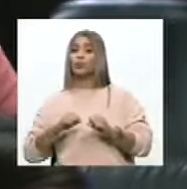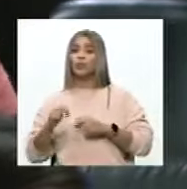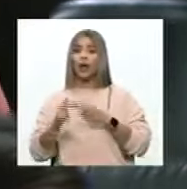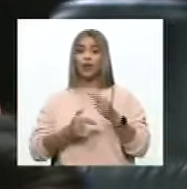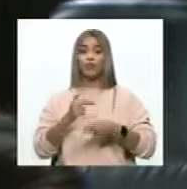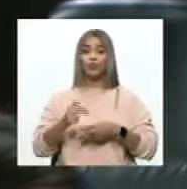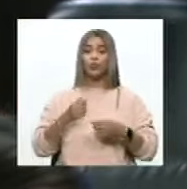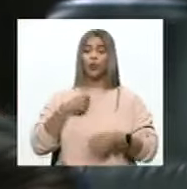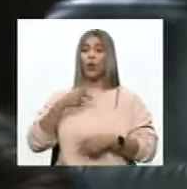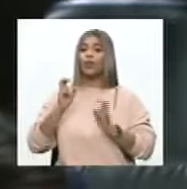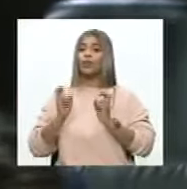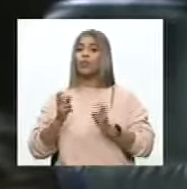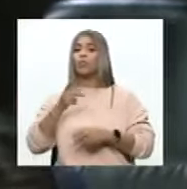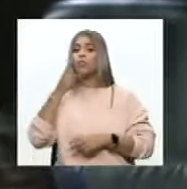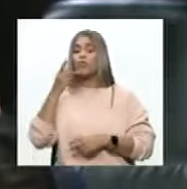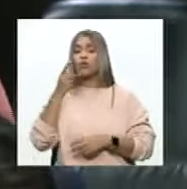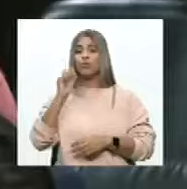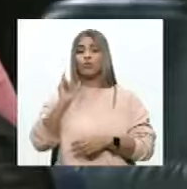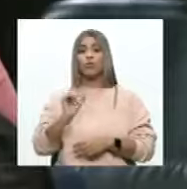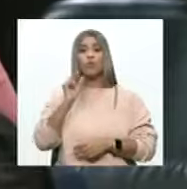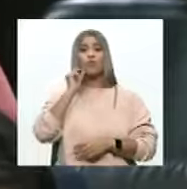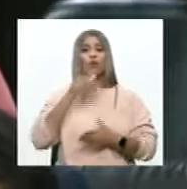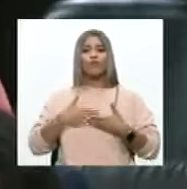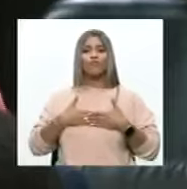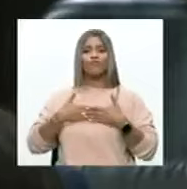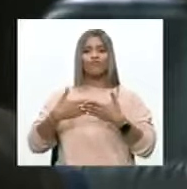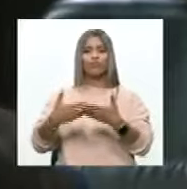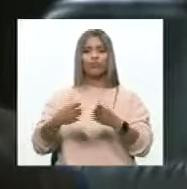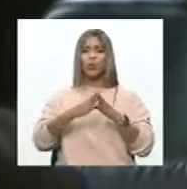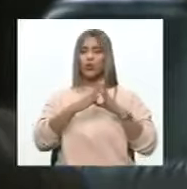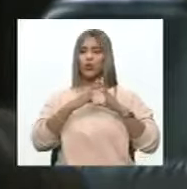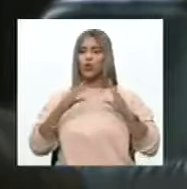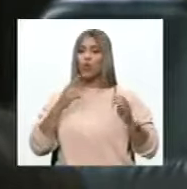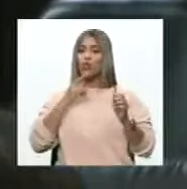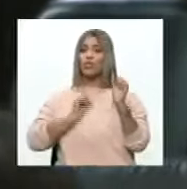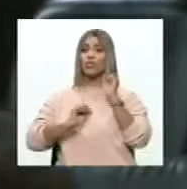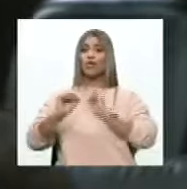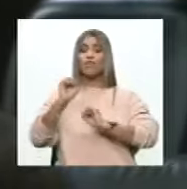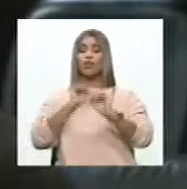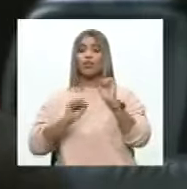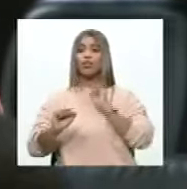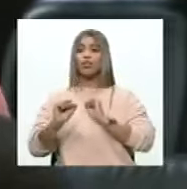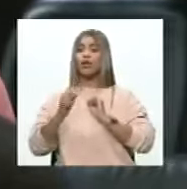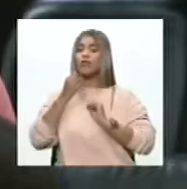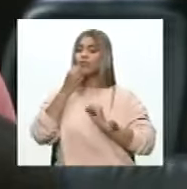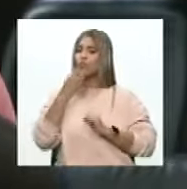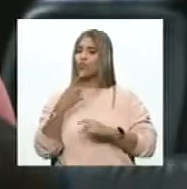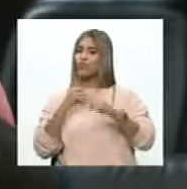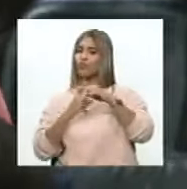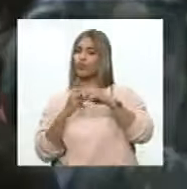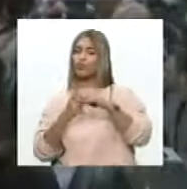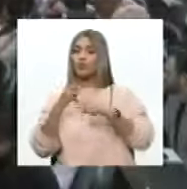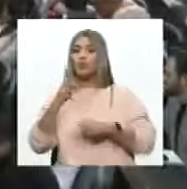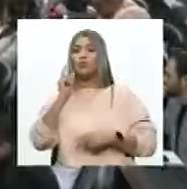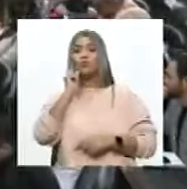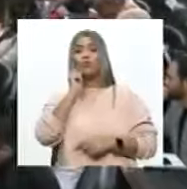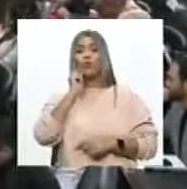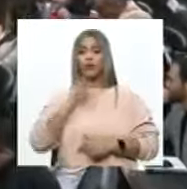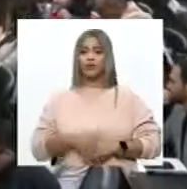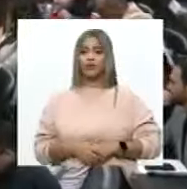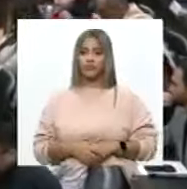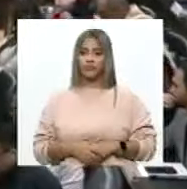revolucionaria, de lo que es la mujer que ha entregado todo para defender las causas justas. Una mujer